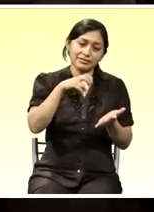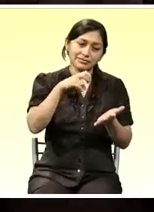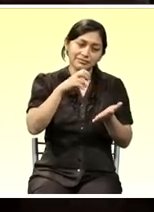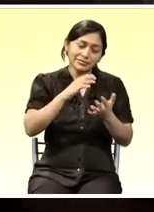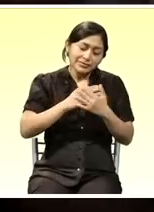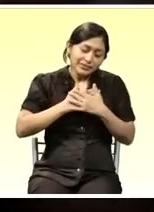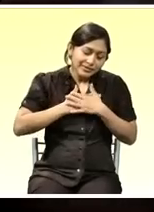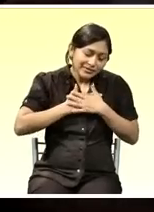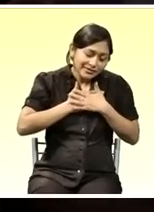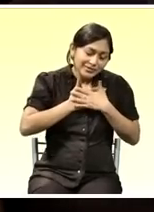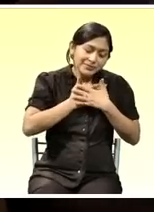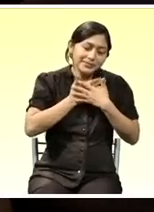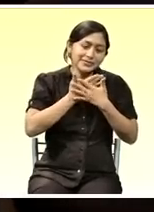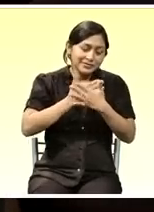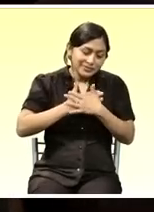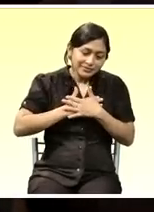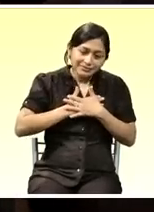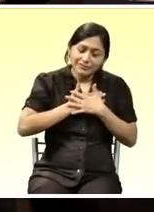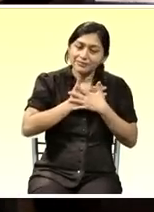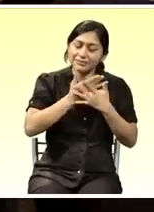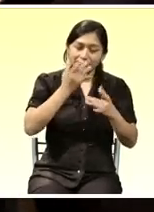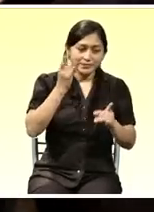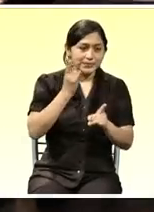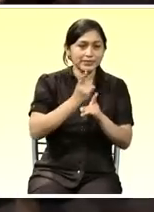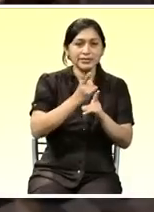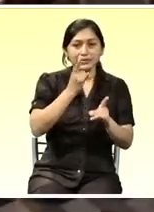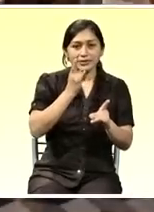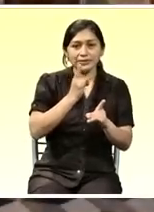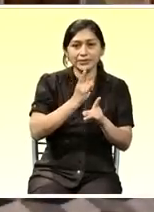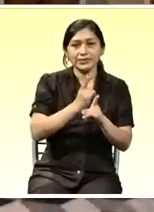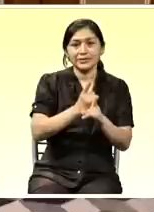desalta, no apartes tu amor.